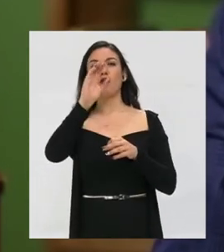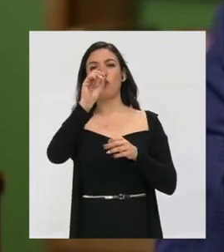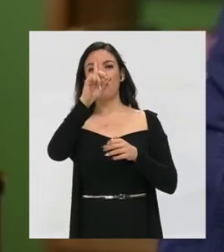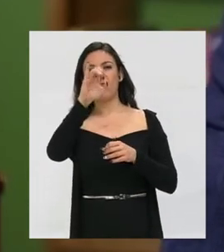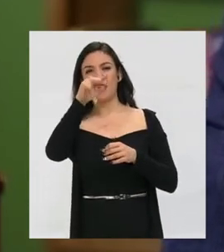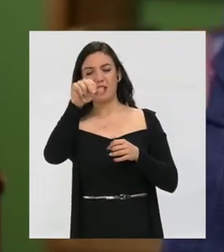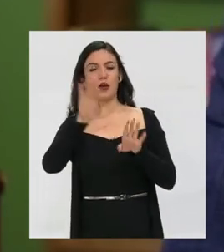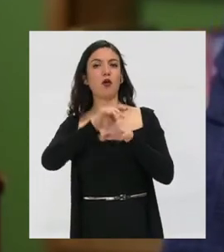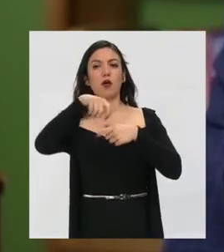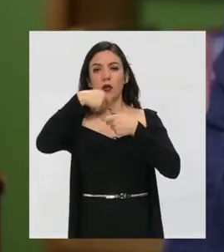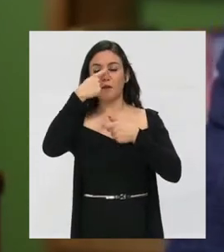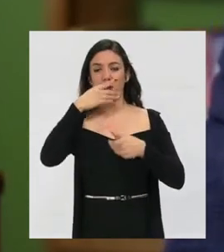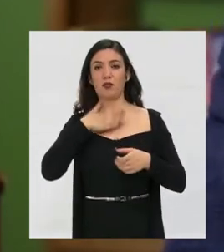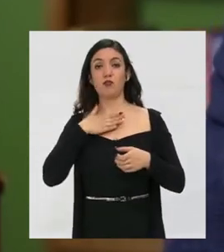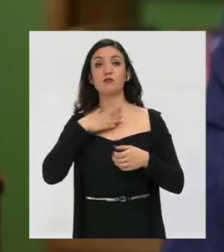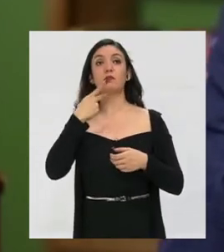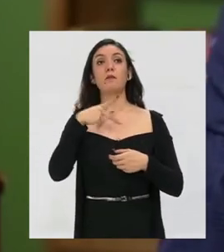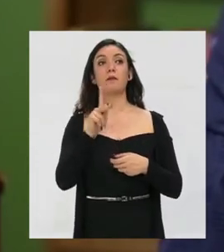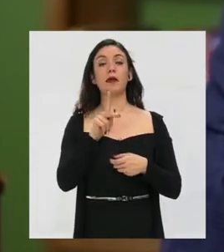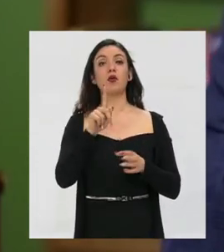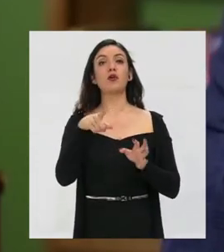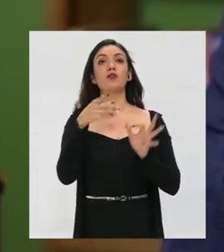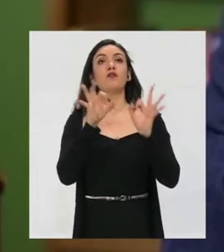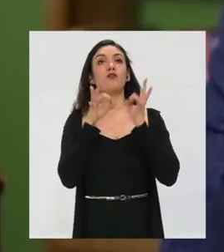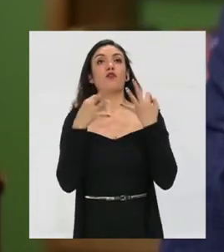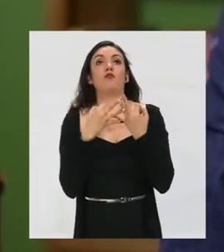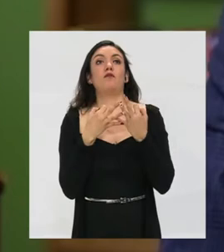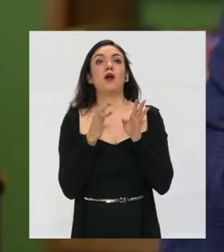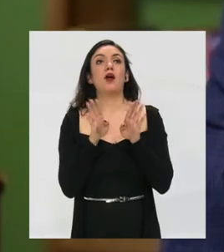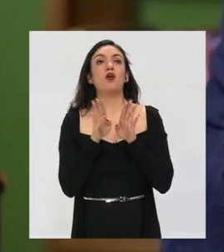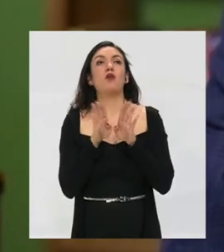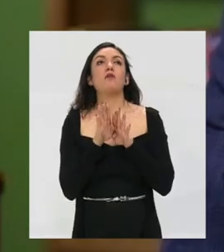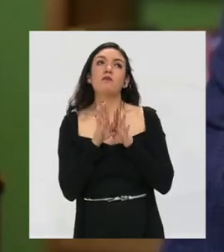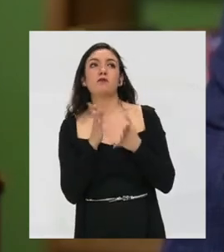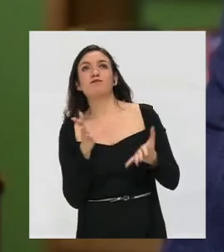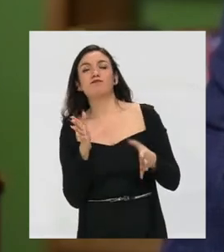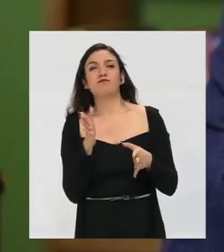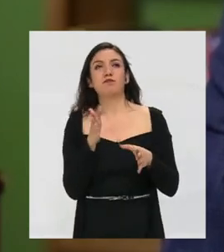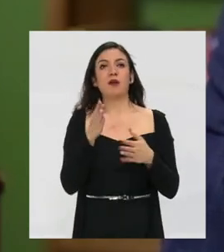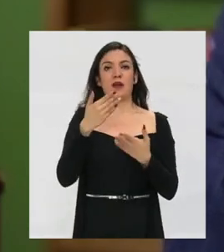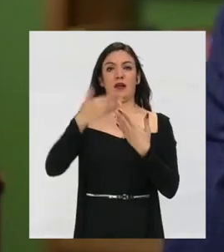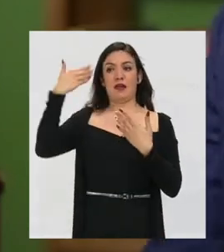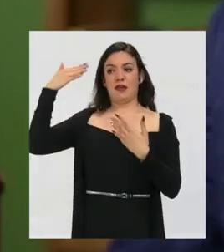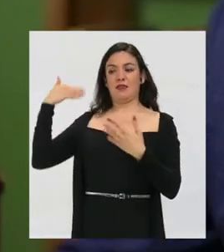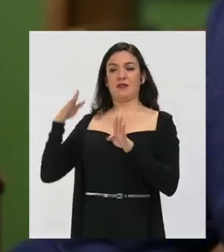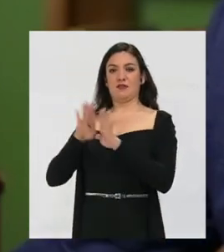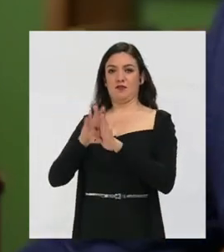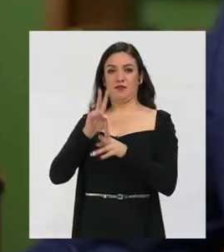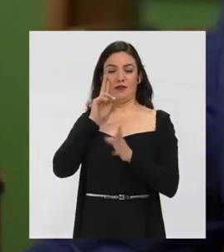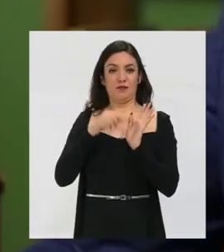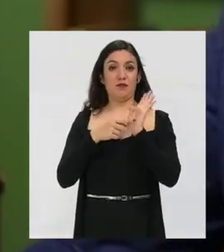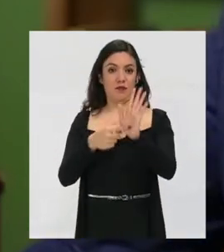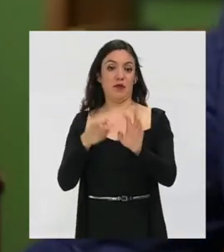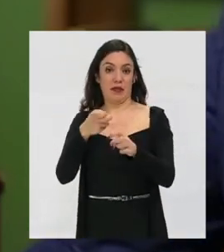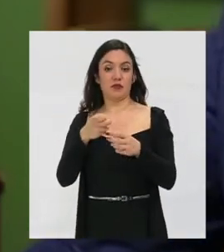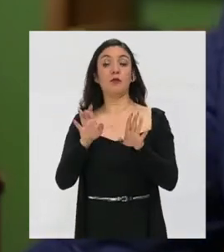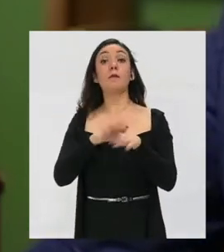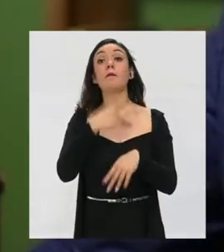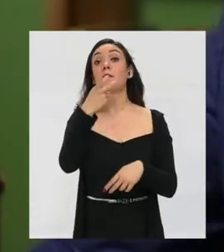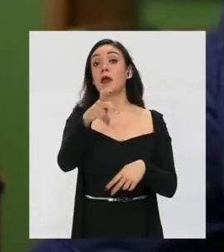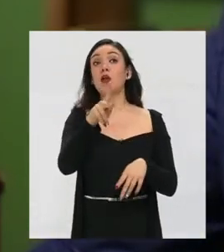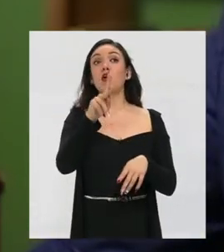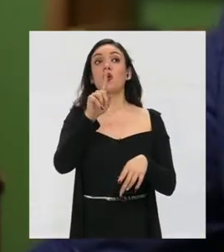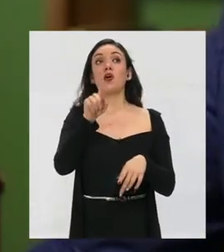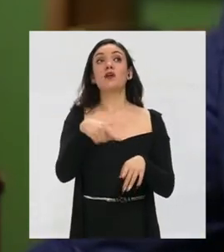tos. Como codeína, que es un jarabe para la tos. Pero ya es una forma sintética totalmente los otros tres que te